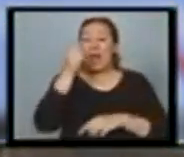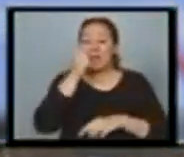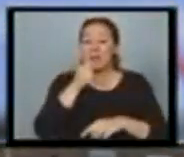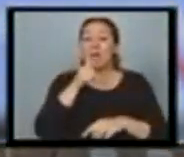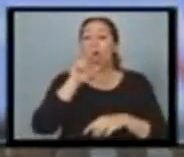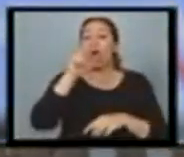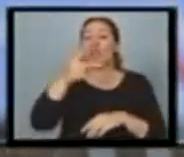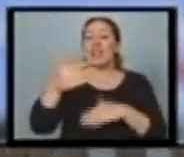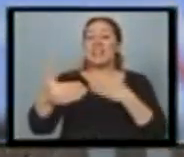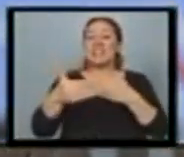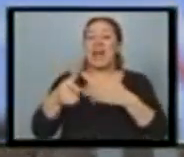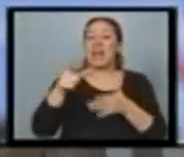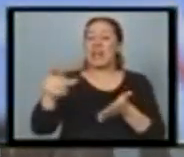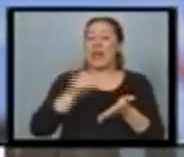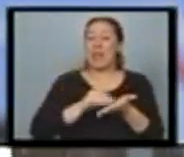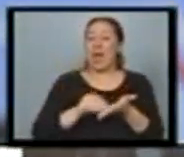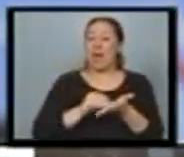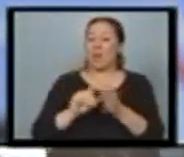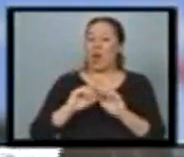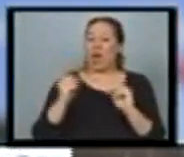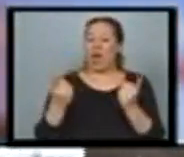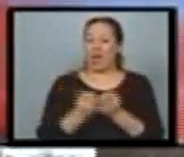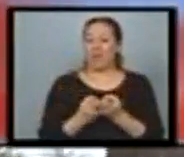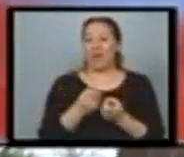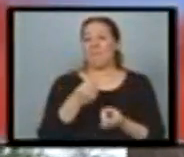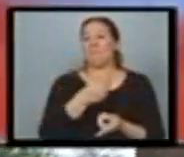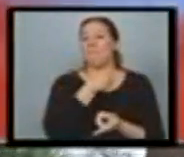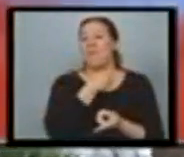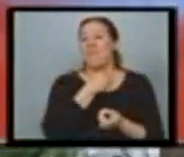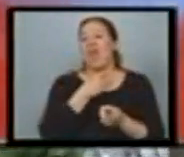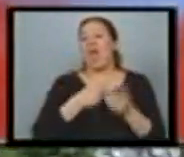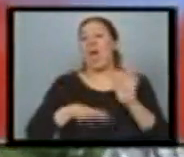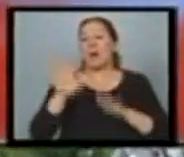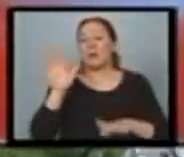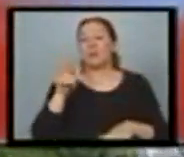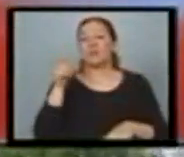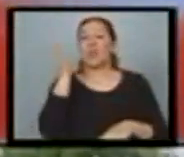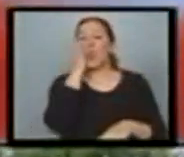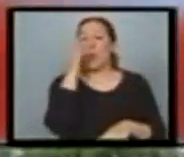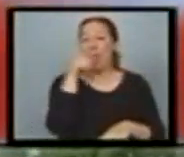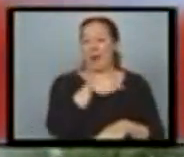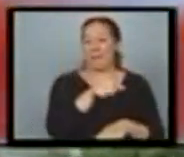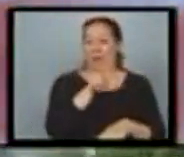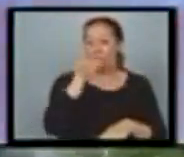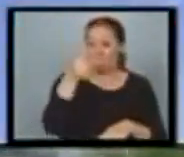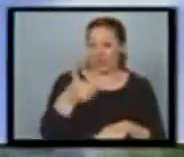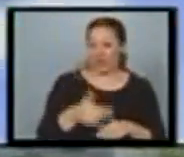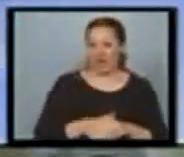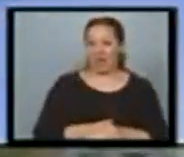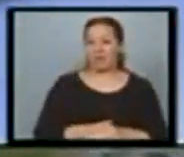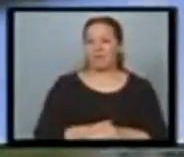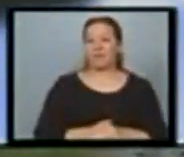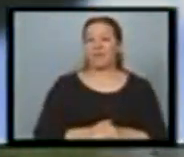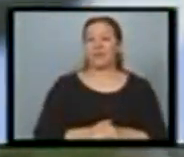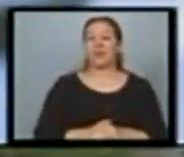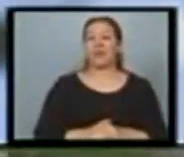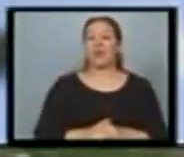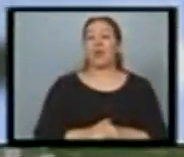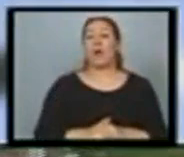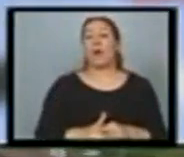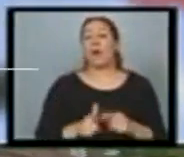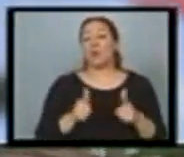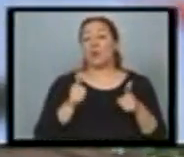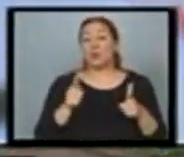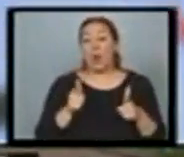de sus estudios de abogados, prefiere algunas noches dormir acá. Afortunadamente, el personal